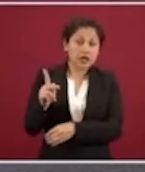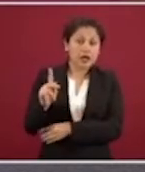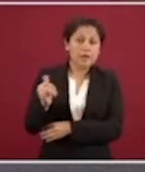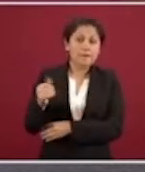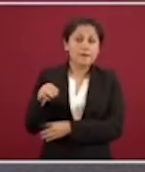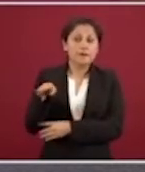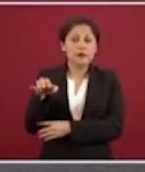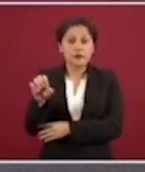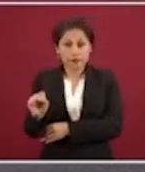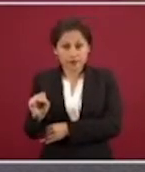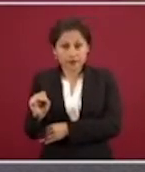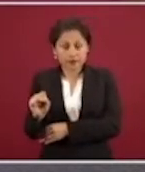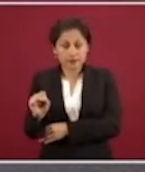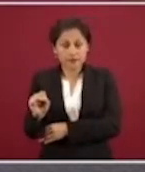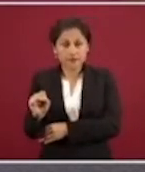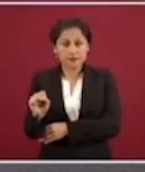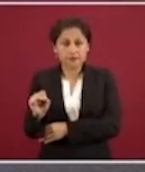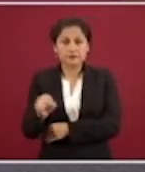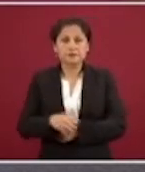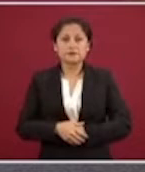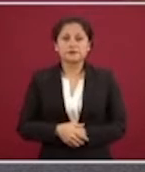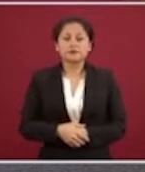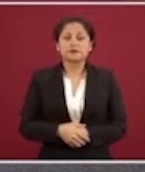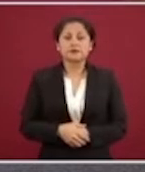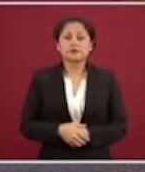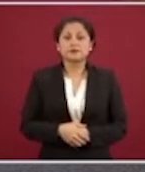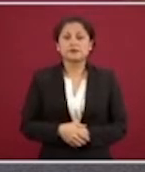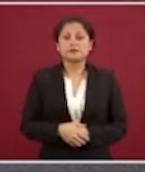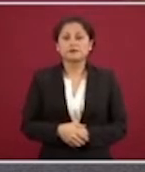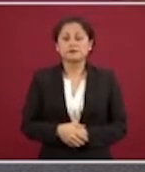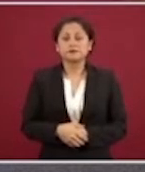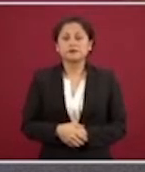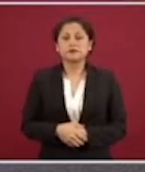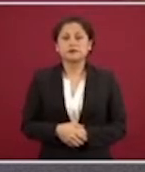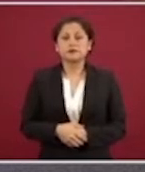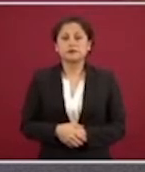microempresas, las pymes, están resistiendo